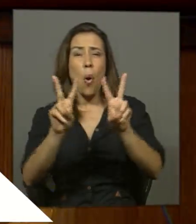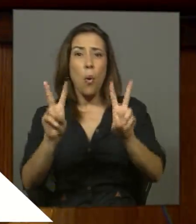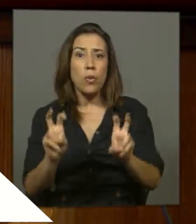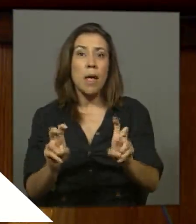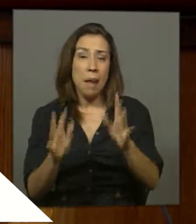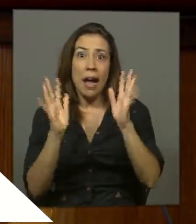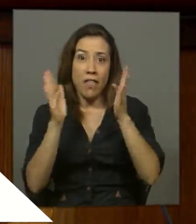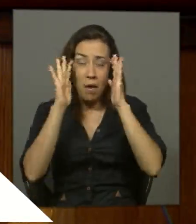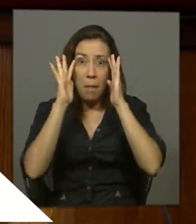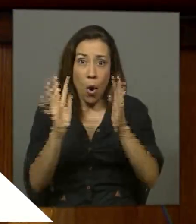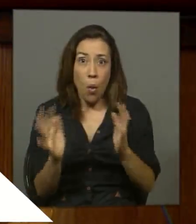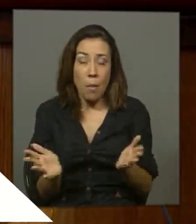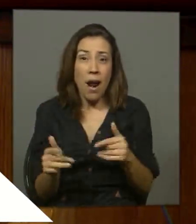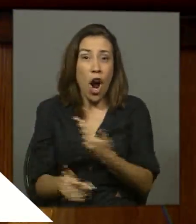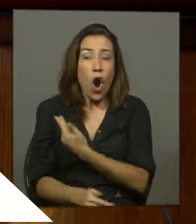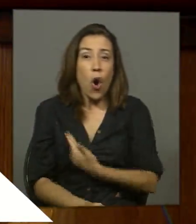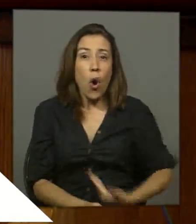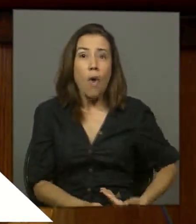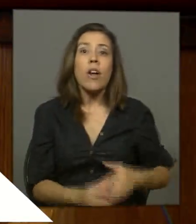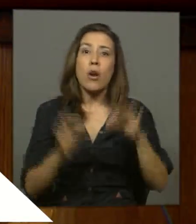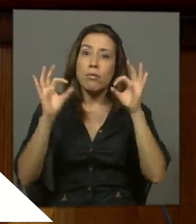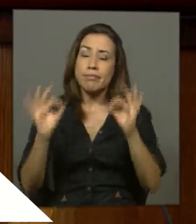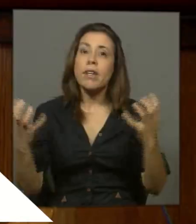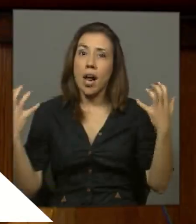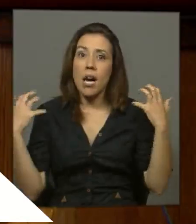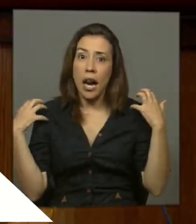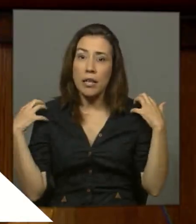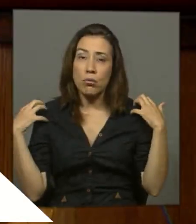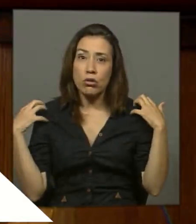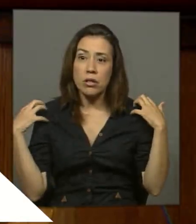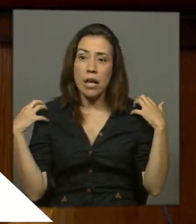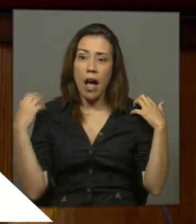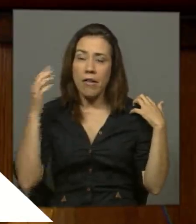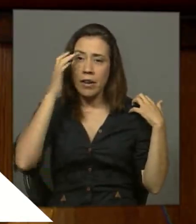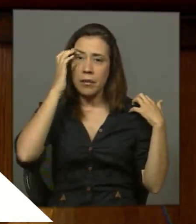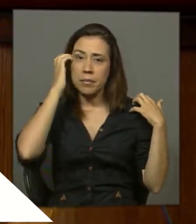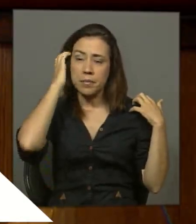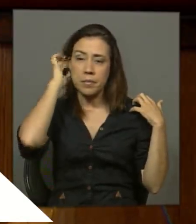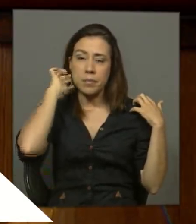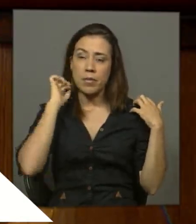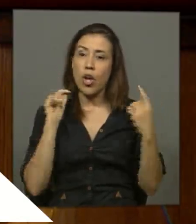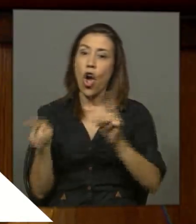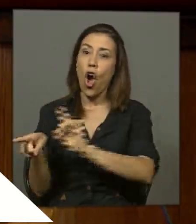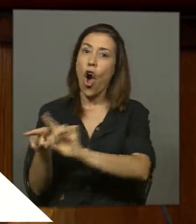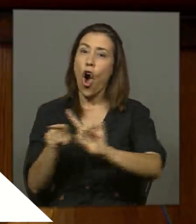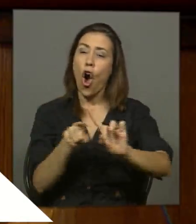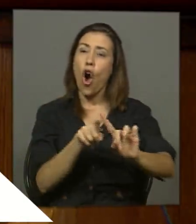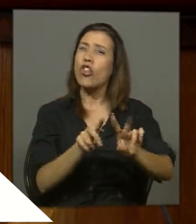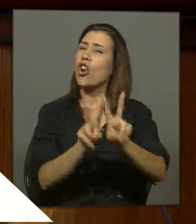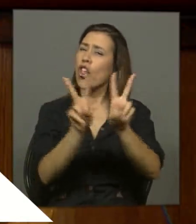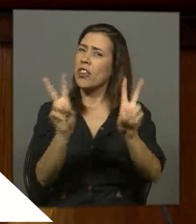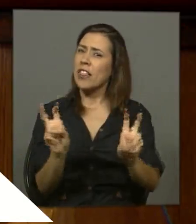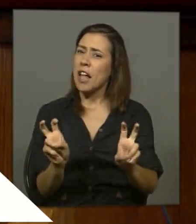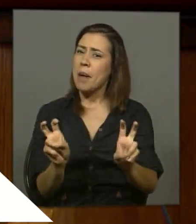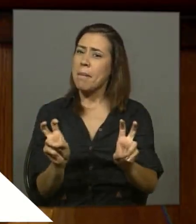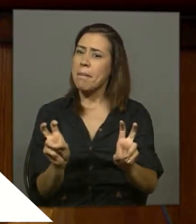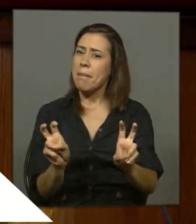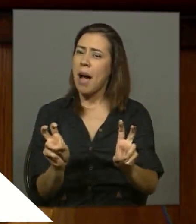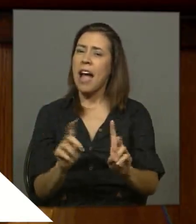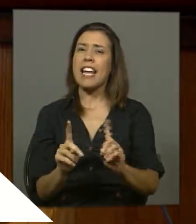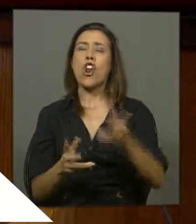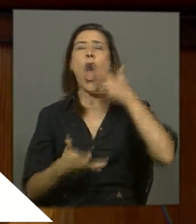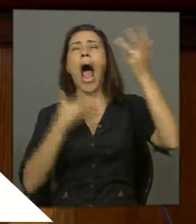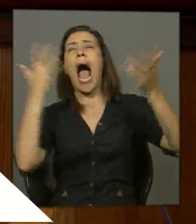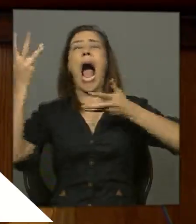concierne Este es un gobierno responsable responsable otro asunto es que no cacare lo que